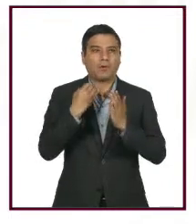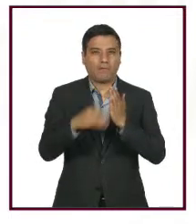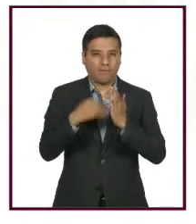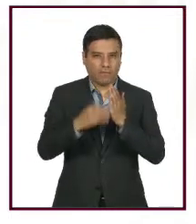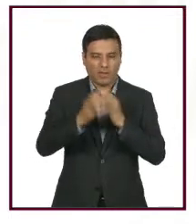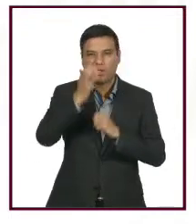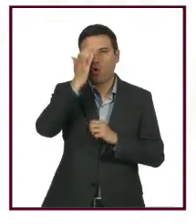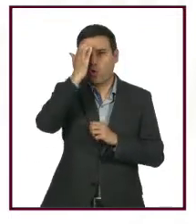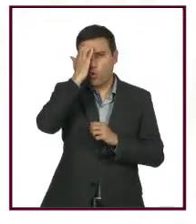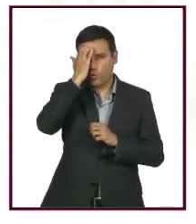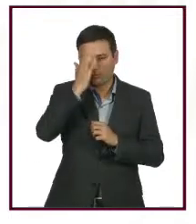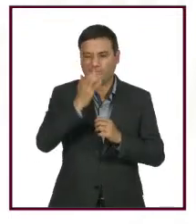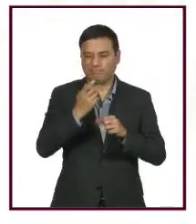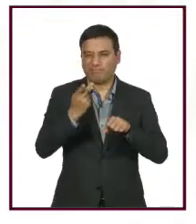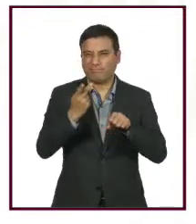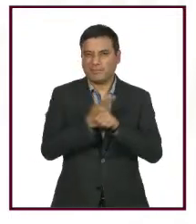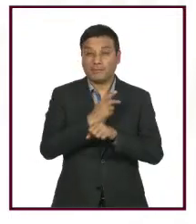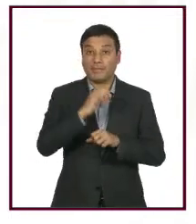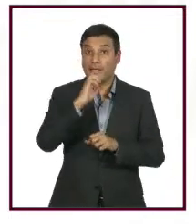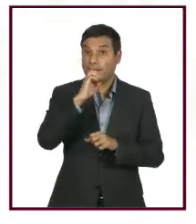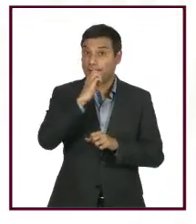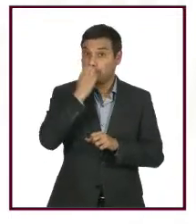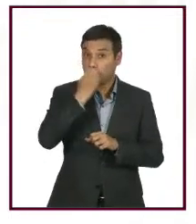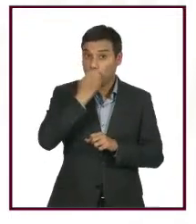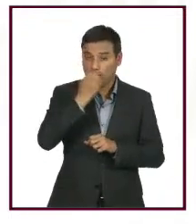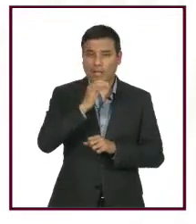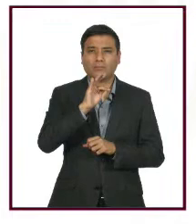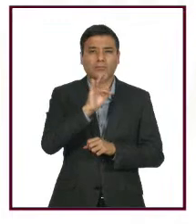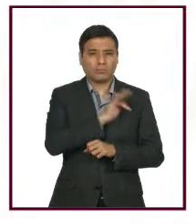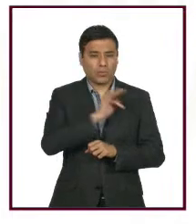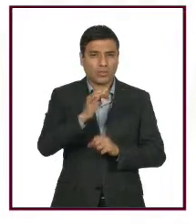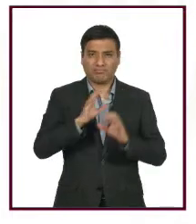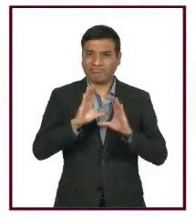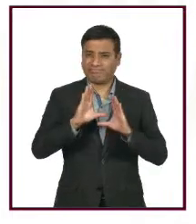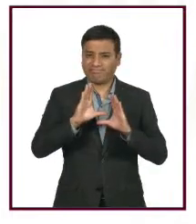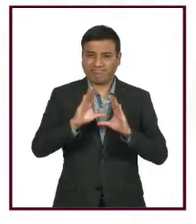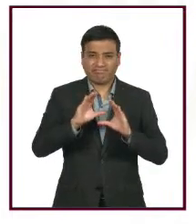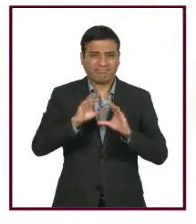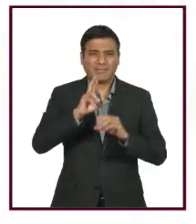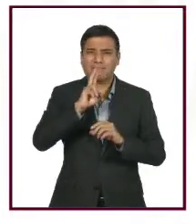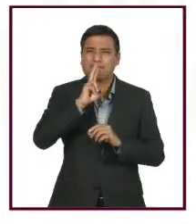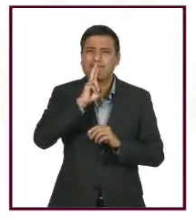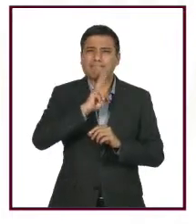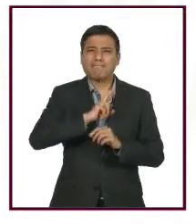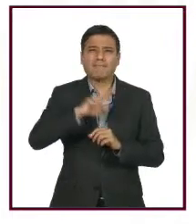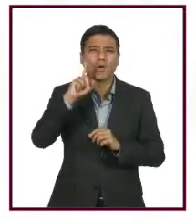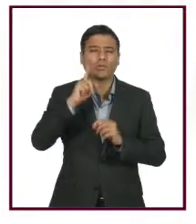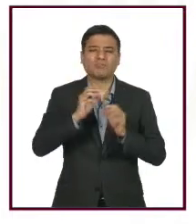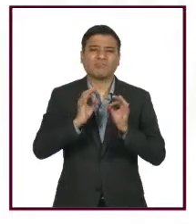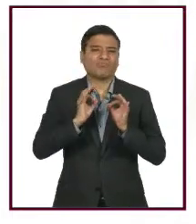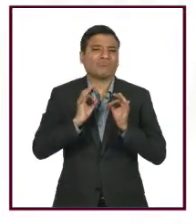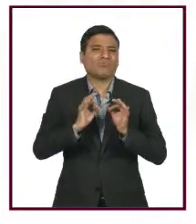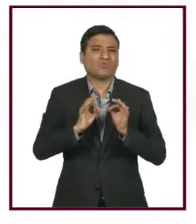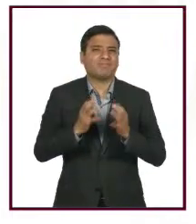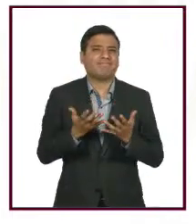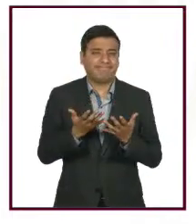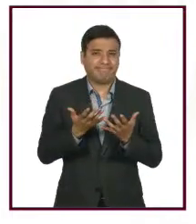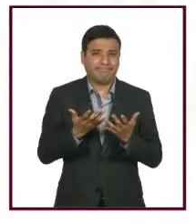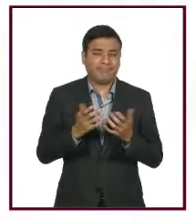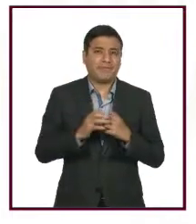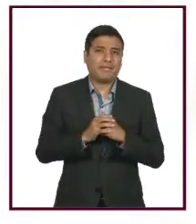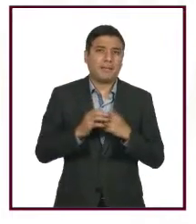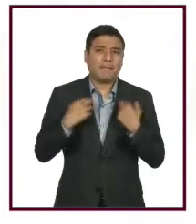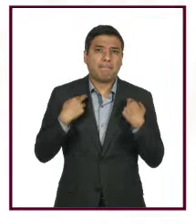las escuelas siempre ofrecen la forma más sistemática y eficiente de llegar a las y los adolescentes. Las comunidades